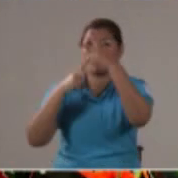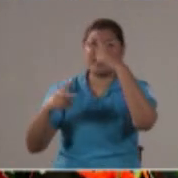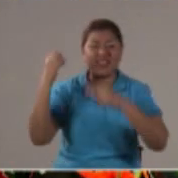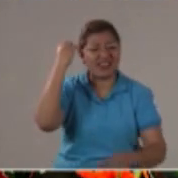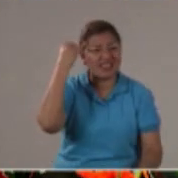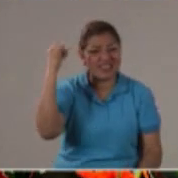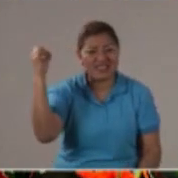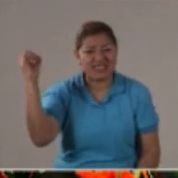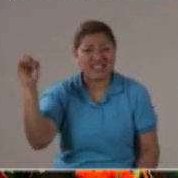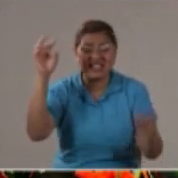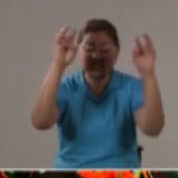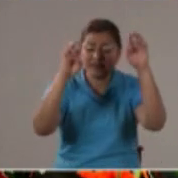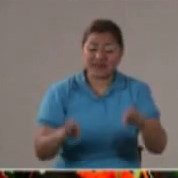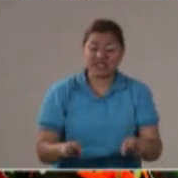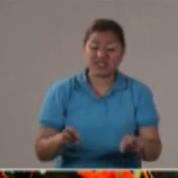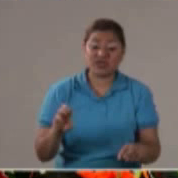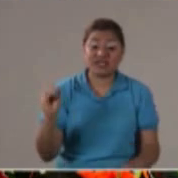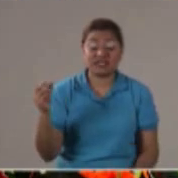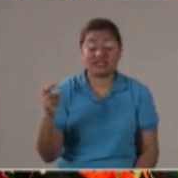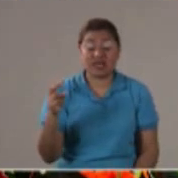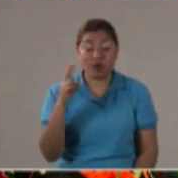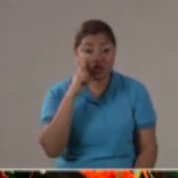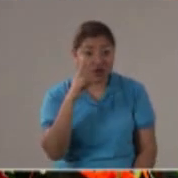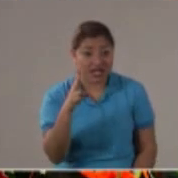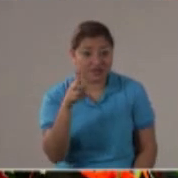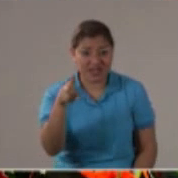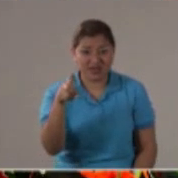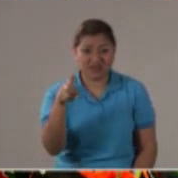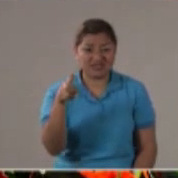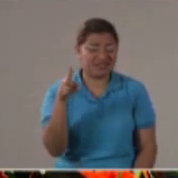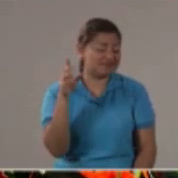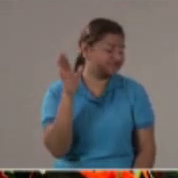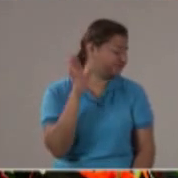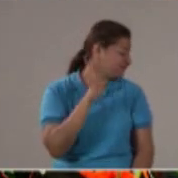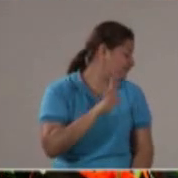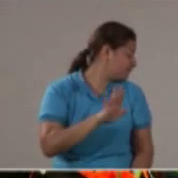ideas de gente que cuando usted las mira se le revuelve el estómago.